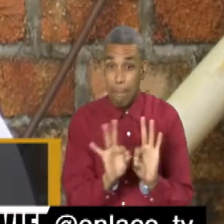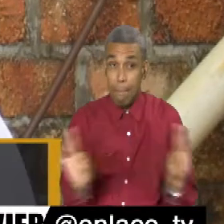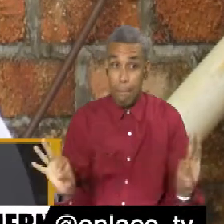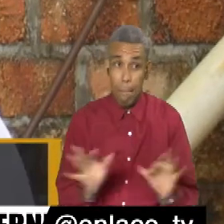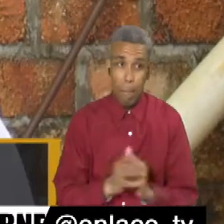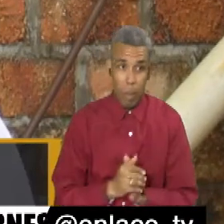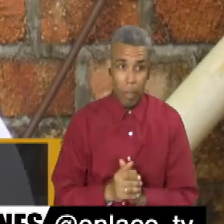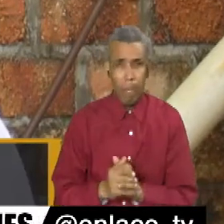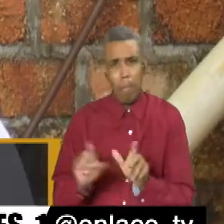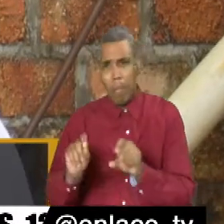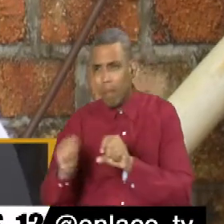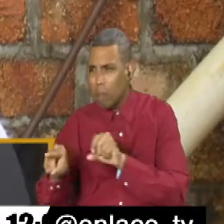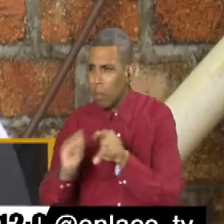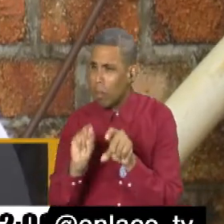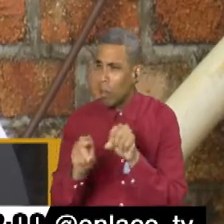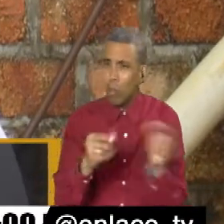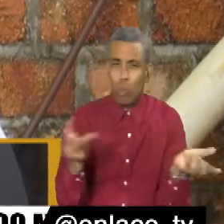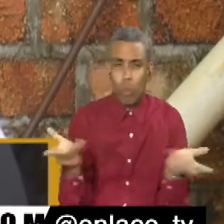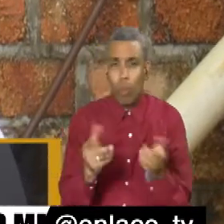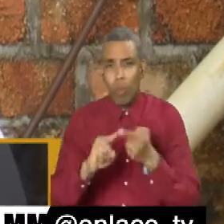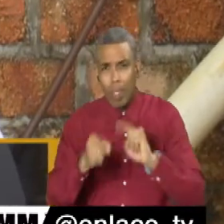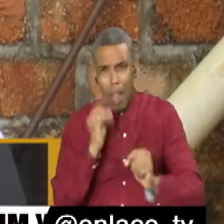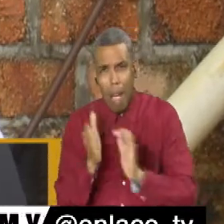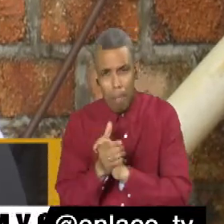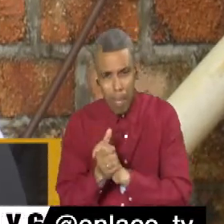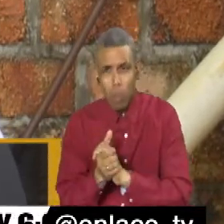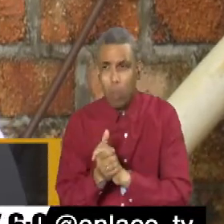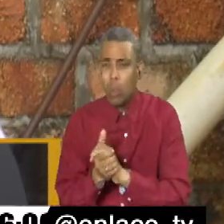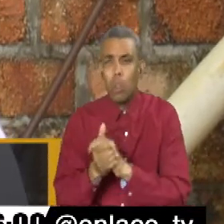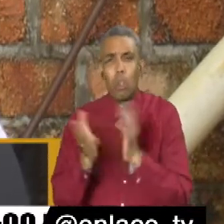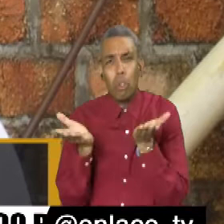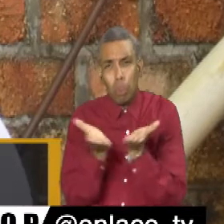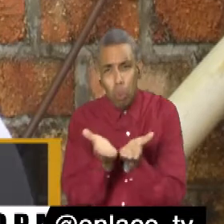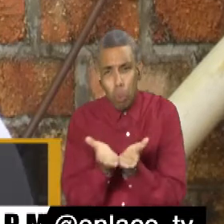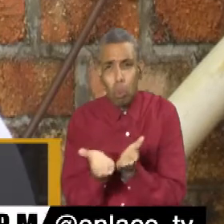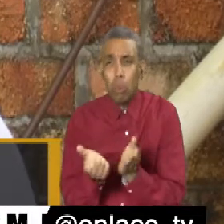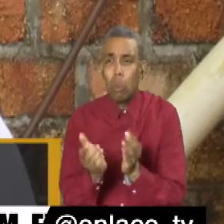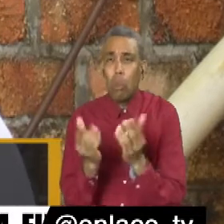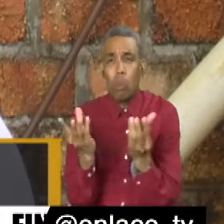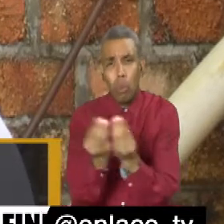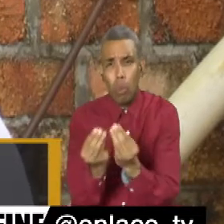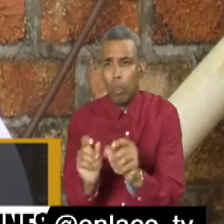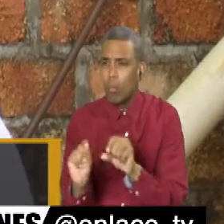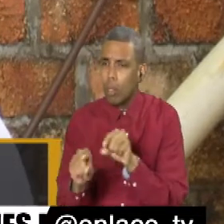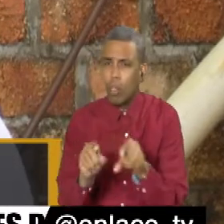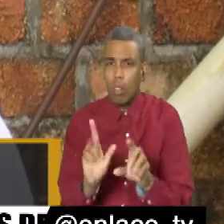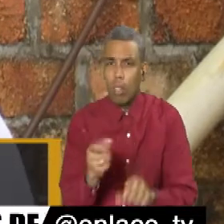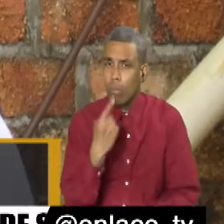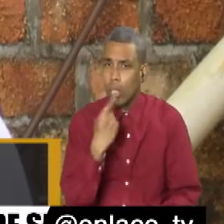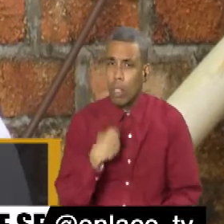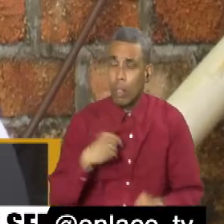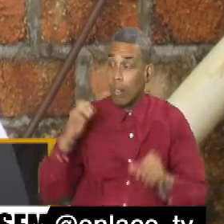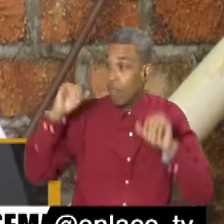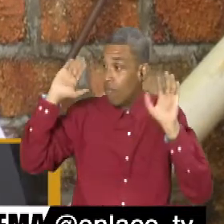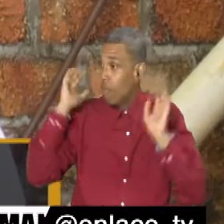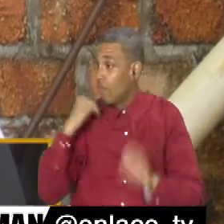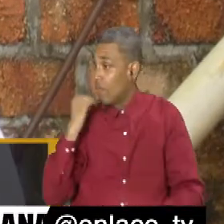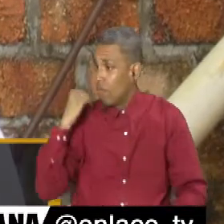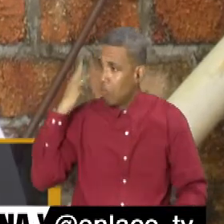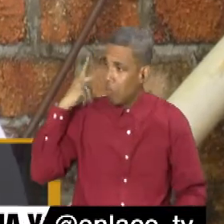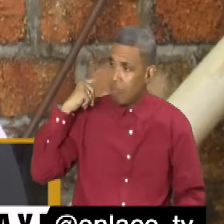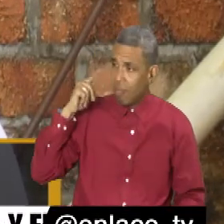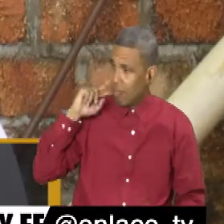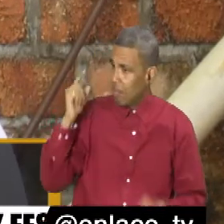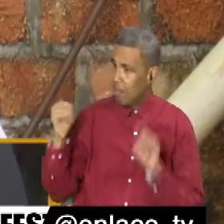no nos dieron razón de ella. Algunas de las compañeritas nos dijeron de que tenían días que no se veían. De igual